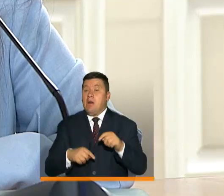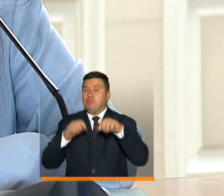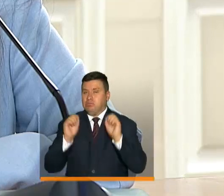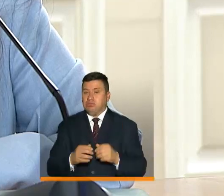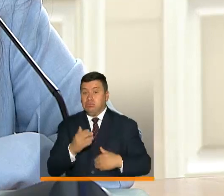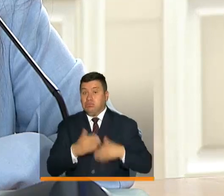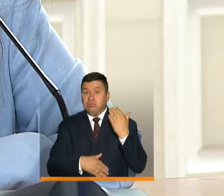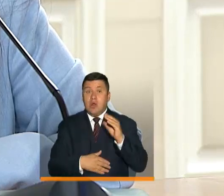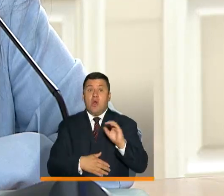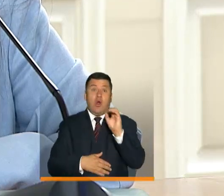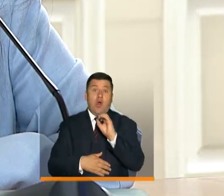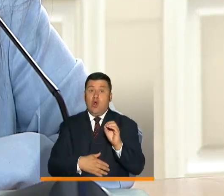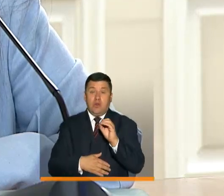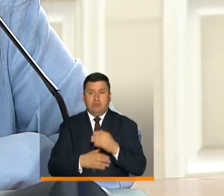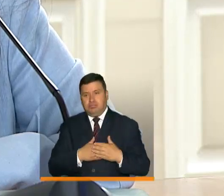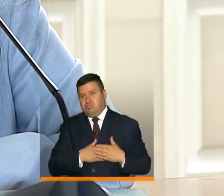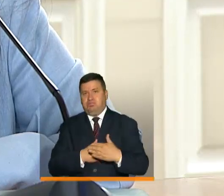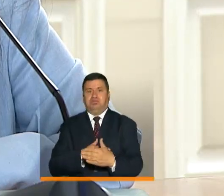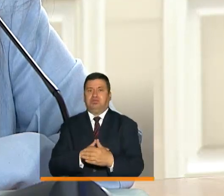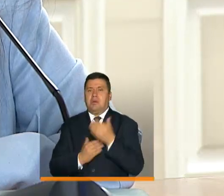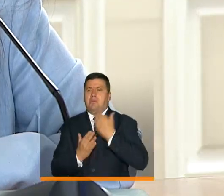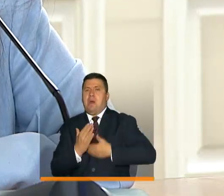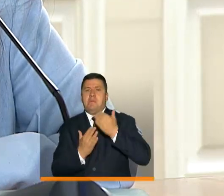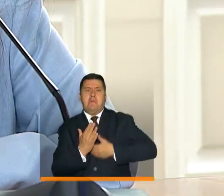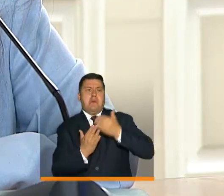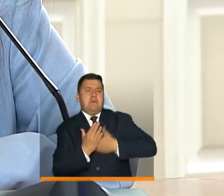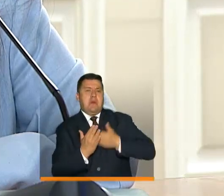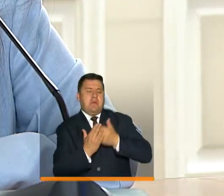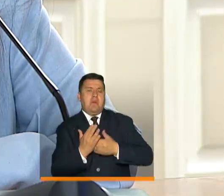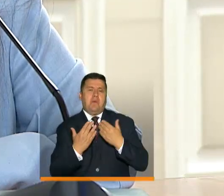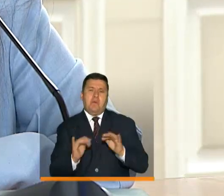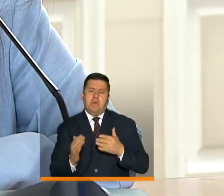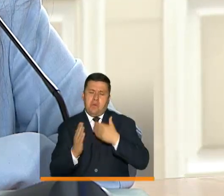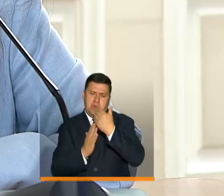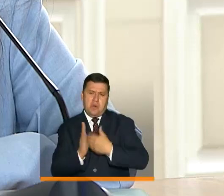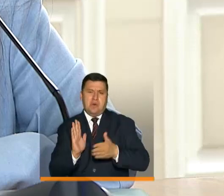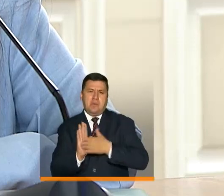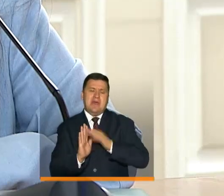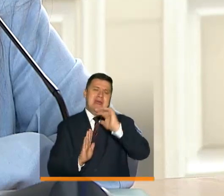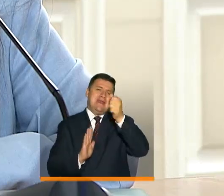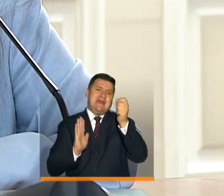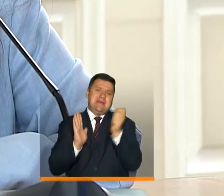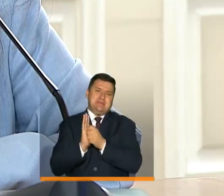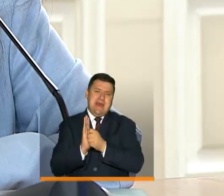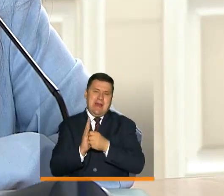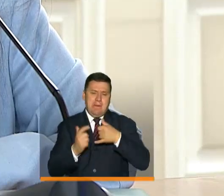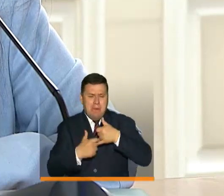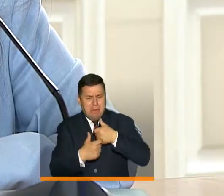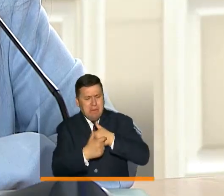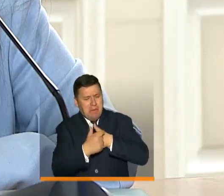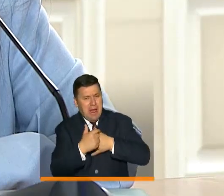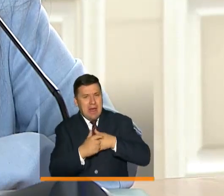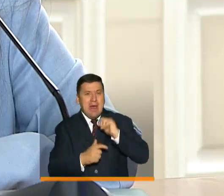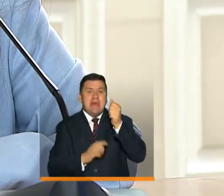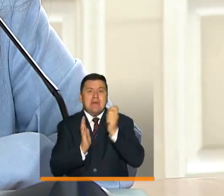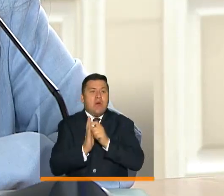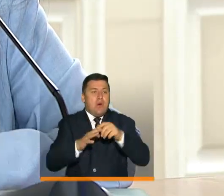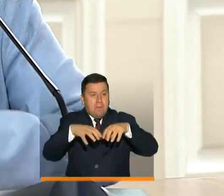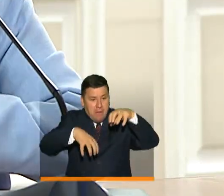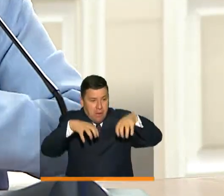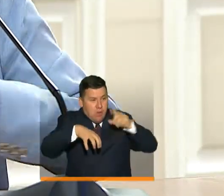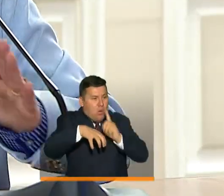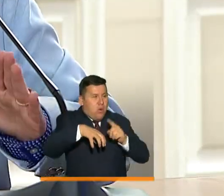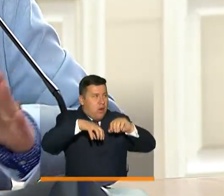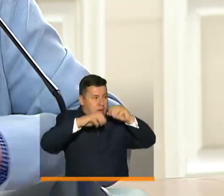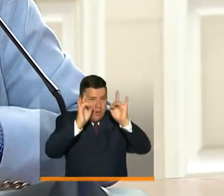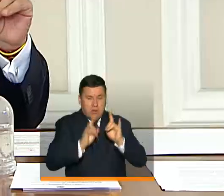nosotros a partir de octubre esperamos estar adjudicando para tener esos 10.000 puntos el próximo semestre del año.